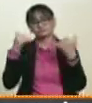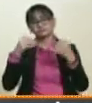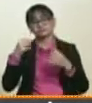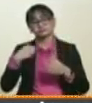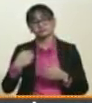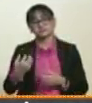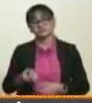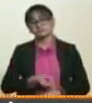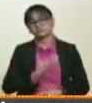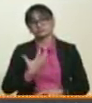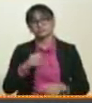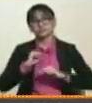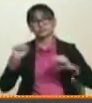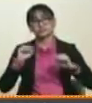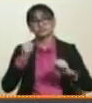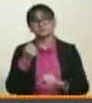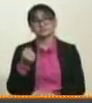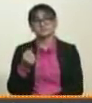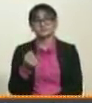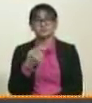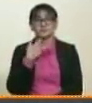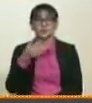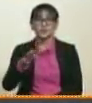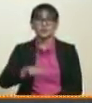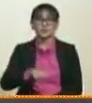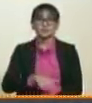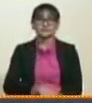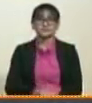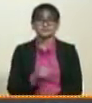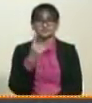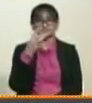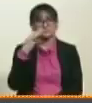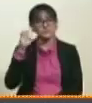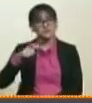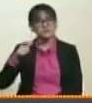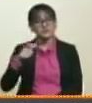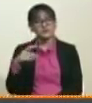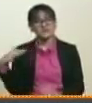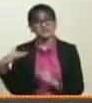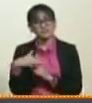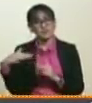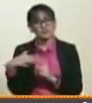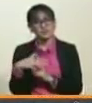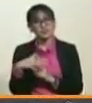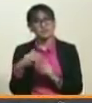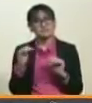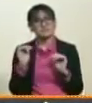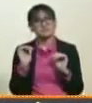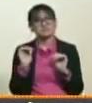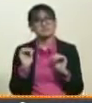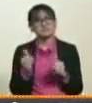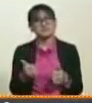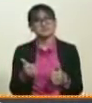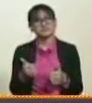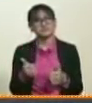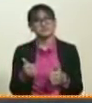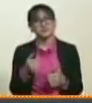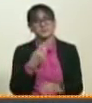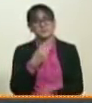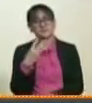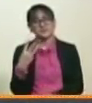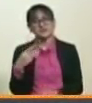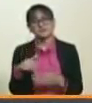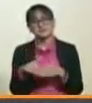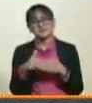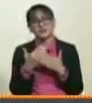en lo que va en los ataques sistemáticos al sistema eléctrico en el estado zulia comenzaron exactamente el día 23 la